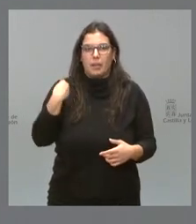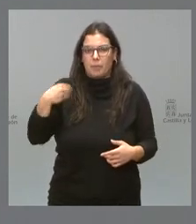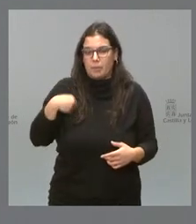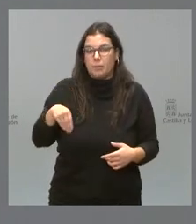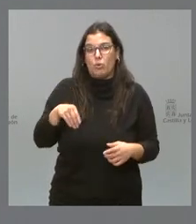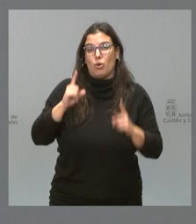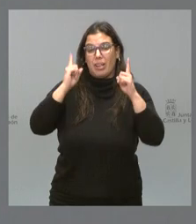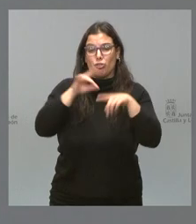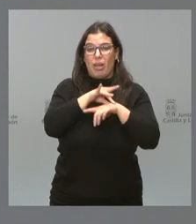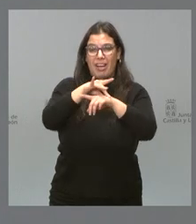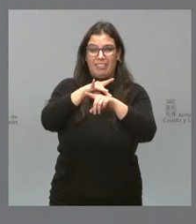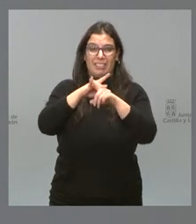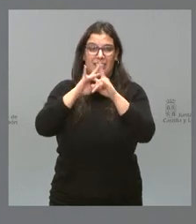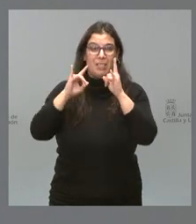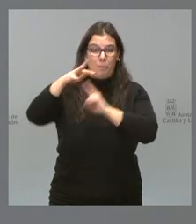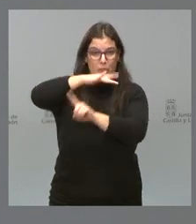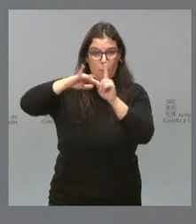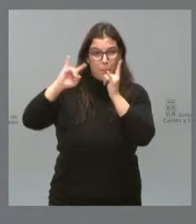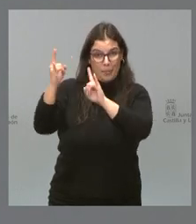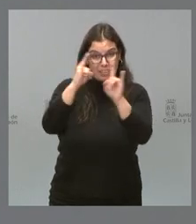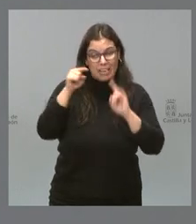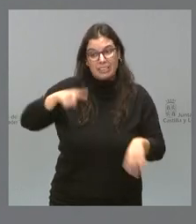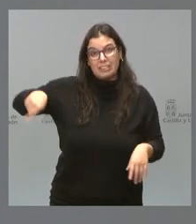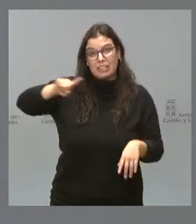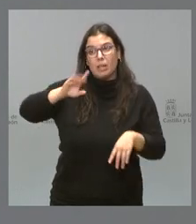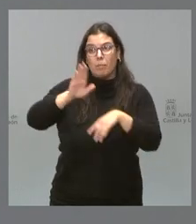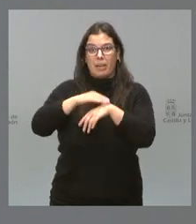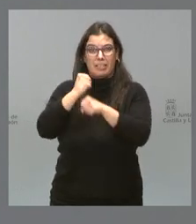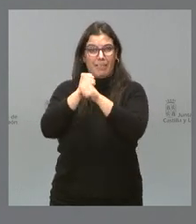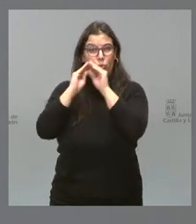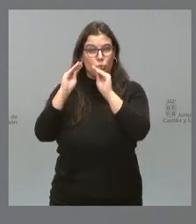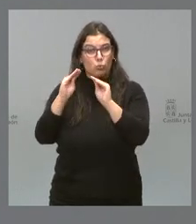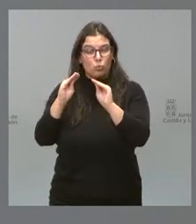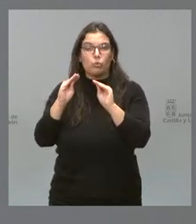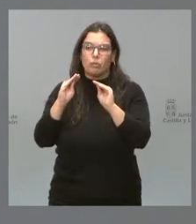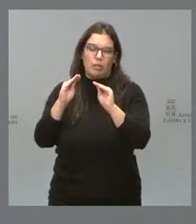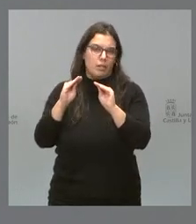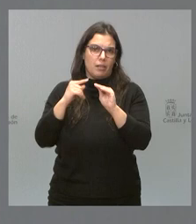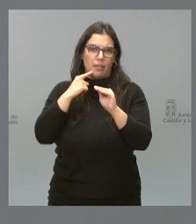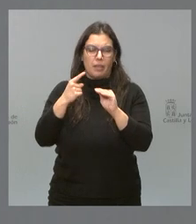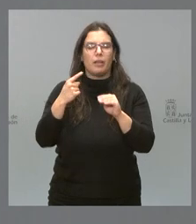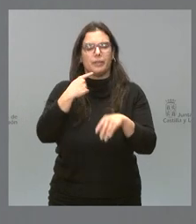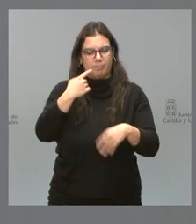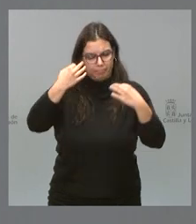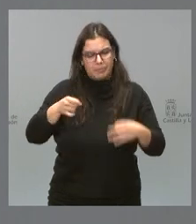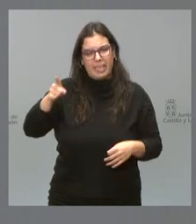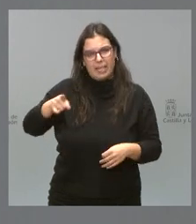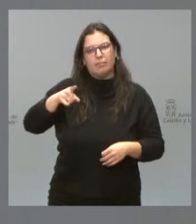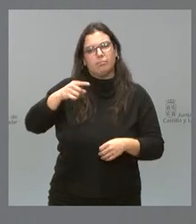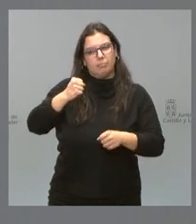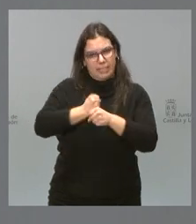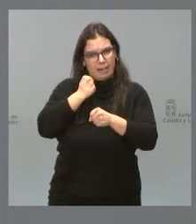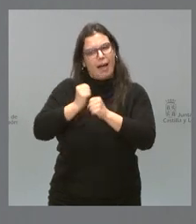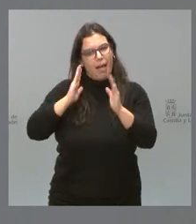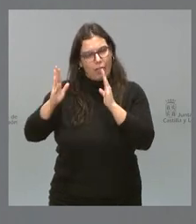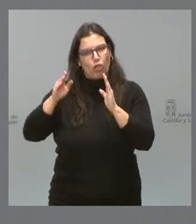y en este caso los agentes medioambientales en el cumplimiento de su deber y reafirmar relación con su pregunta que sí que estaba en el